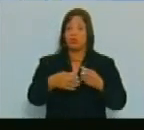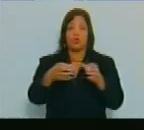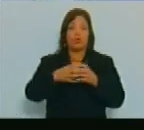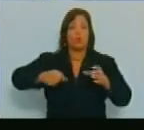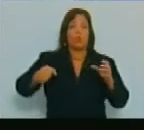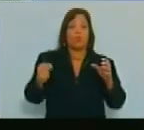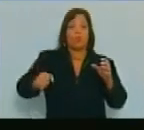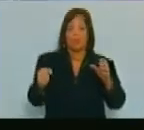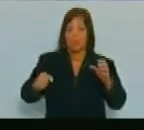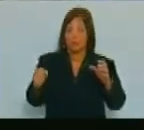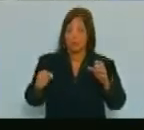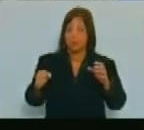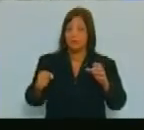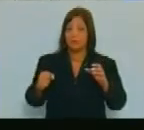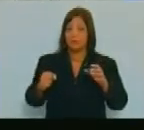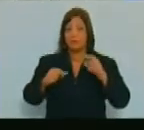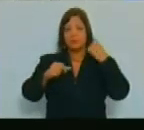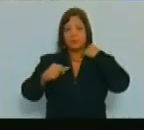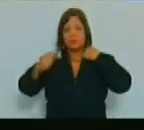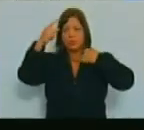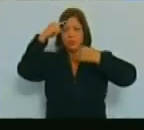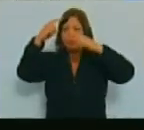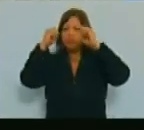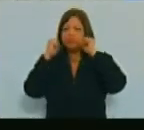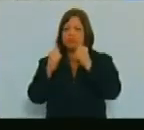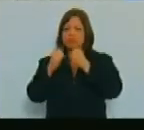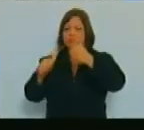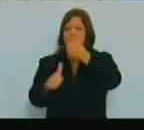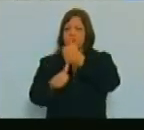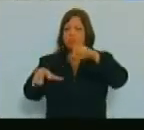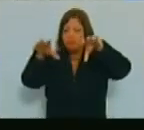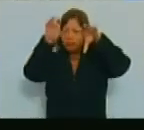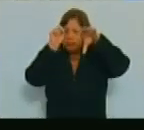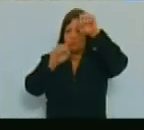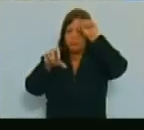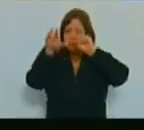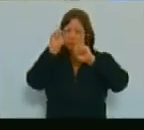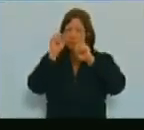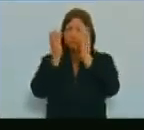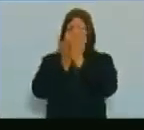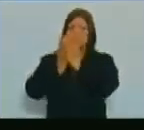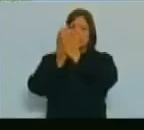policía su capacitación su entrenamiento